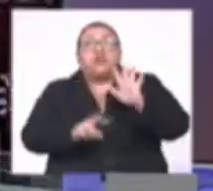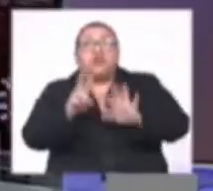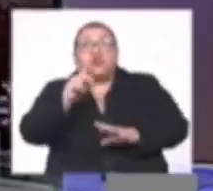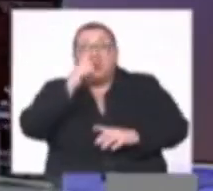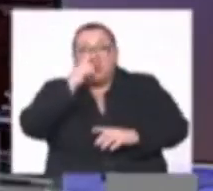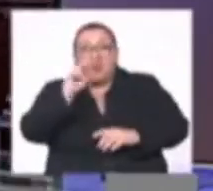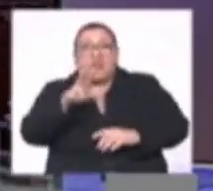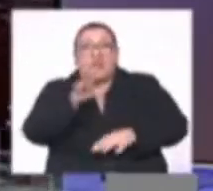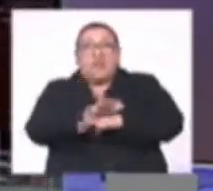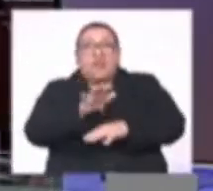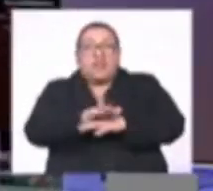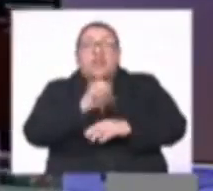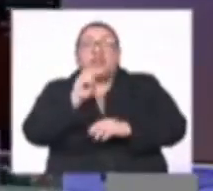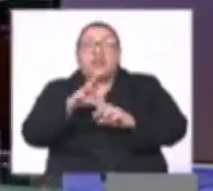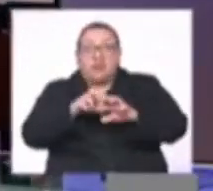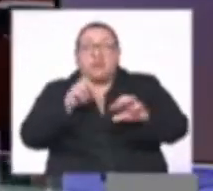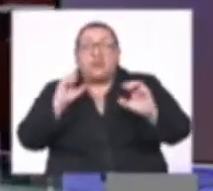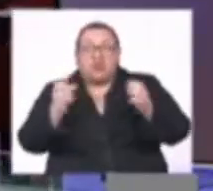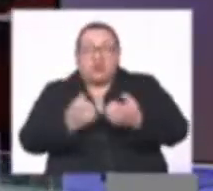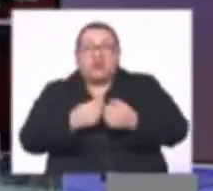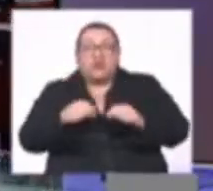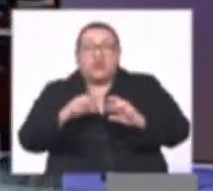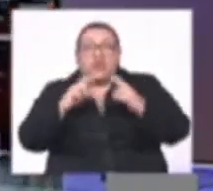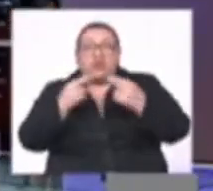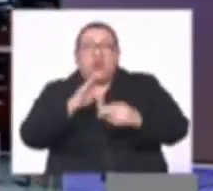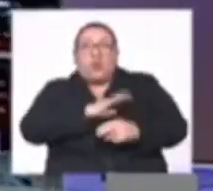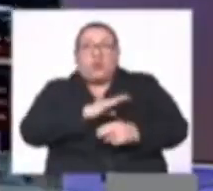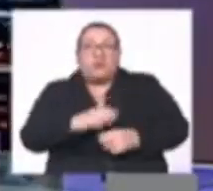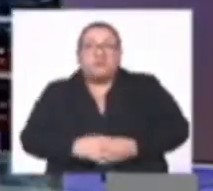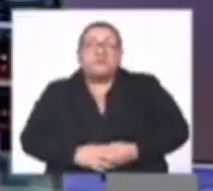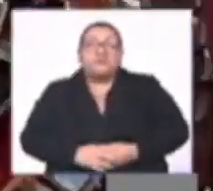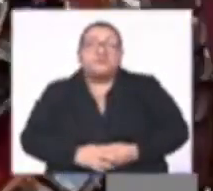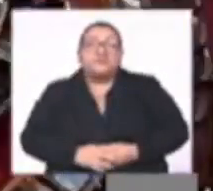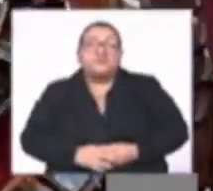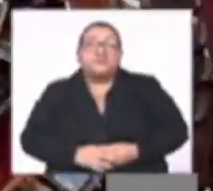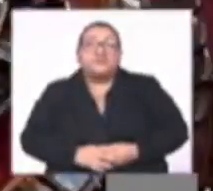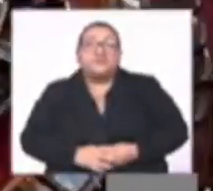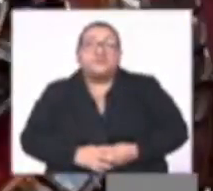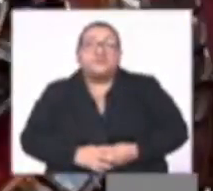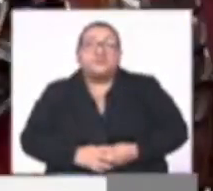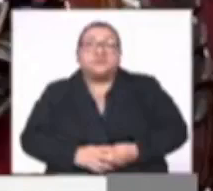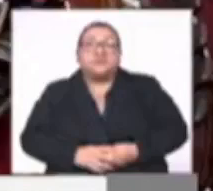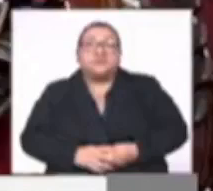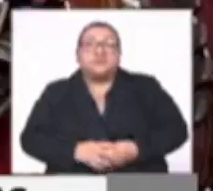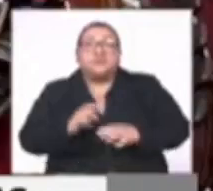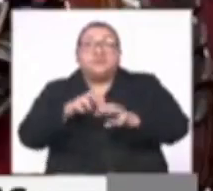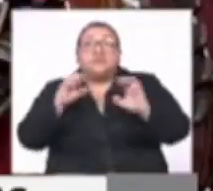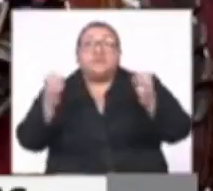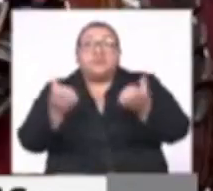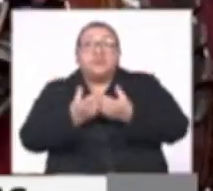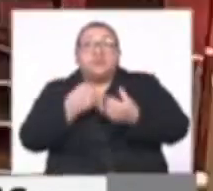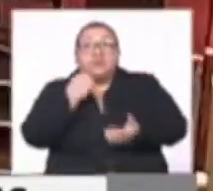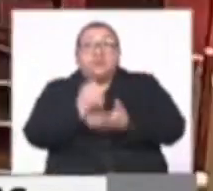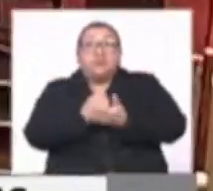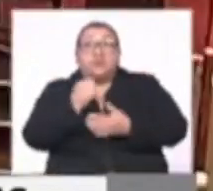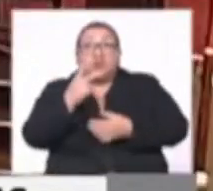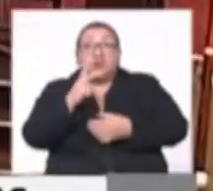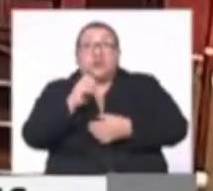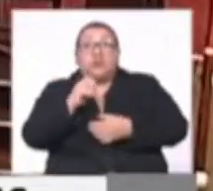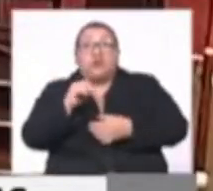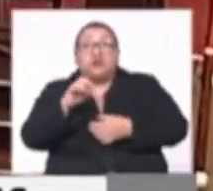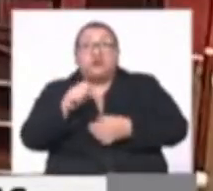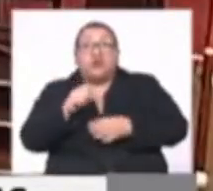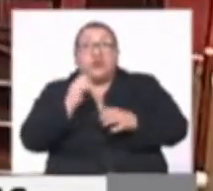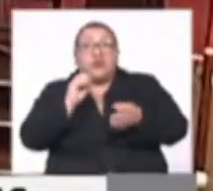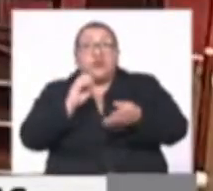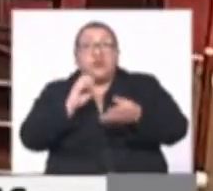tarde. Así lo acordó el Pleno del Congreso en su sesión del jueves. Veamos. El Pleno del Congreso aprobó dos mociones de